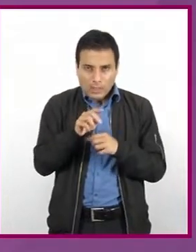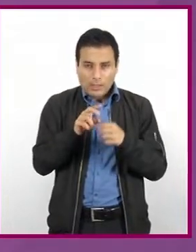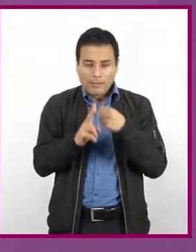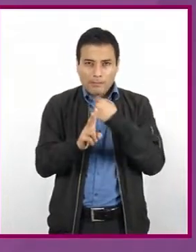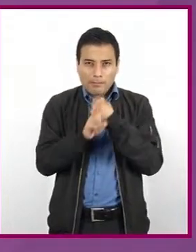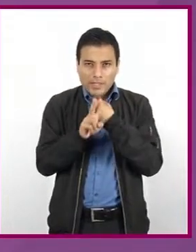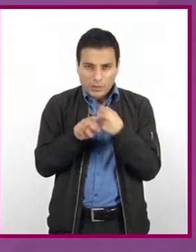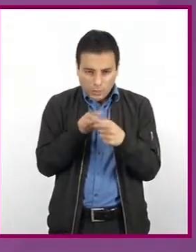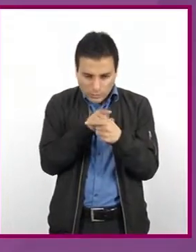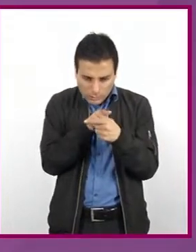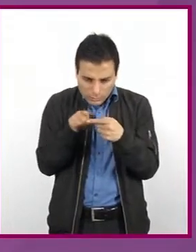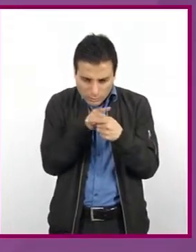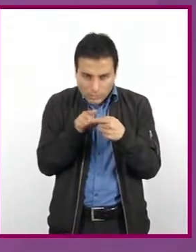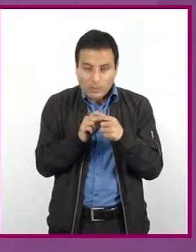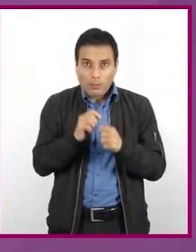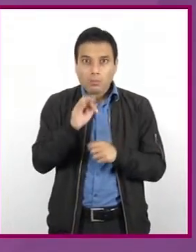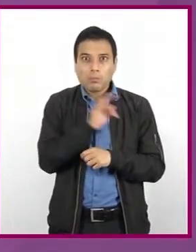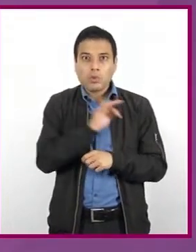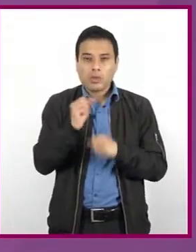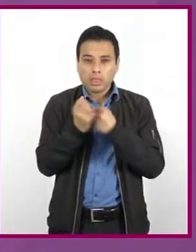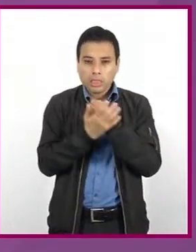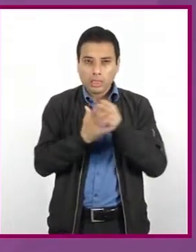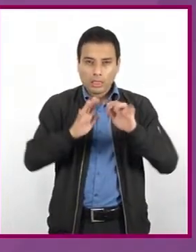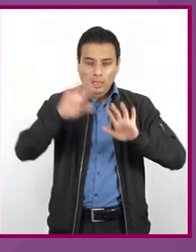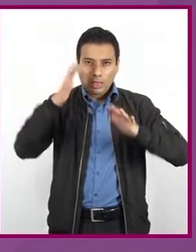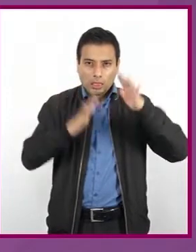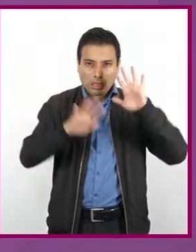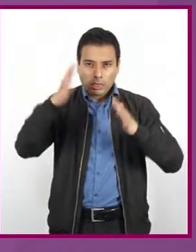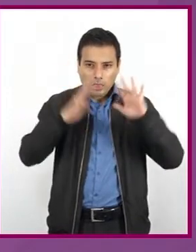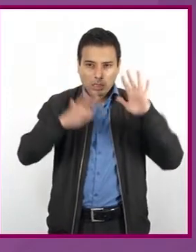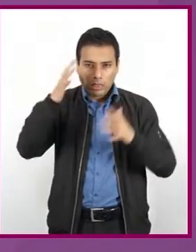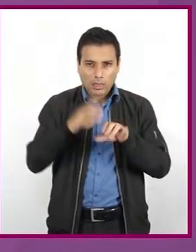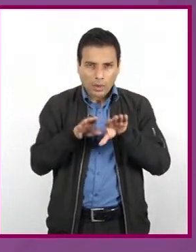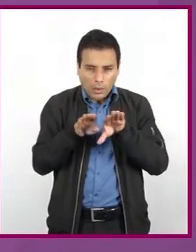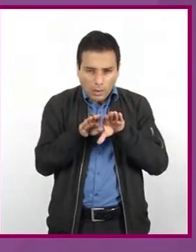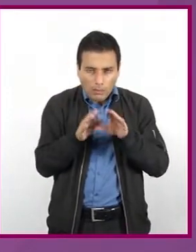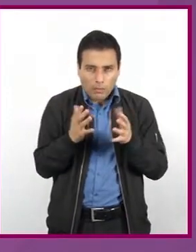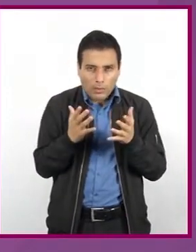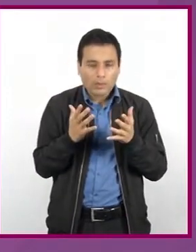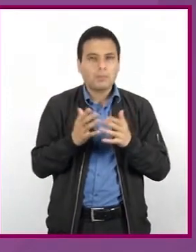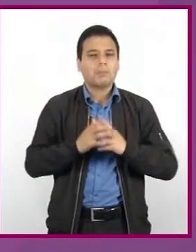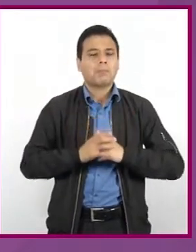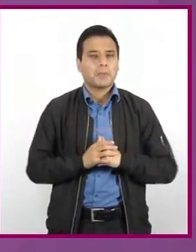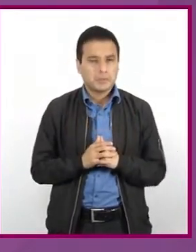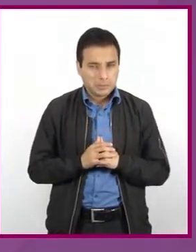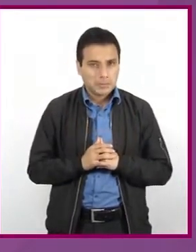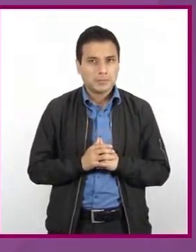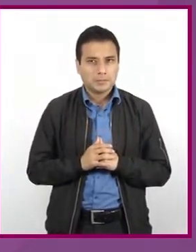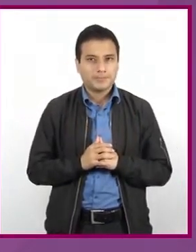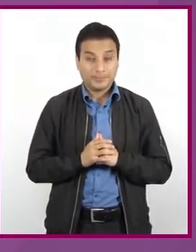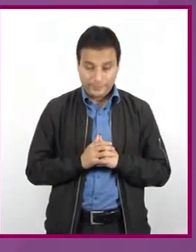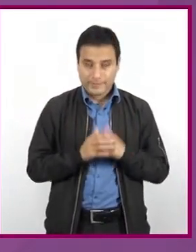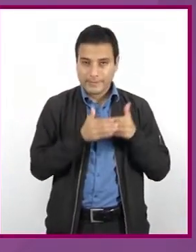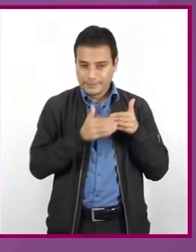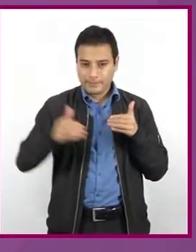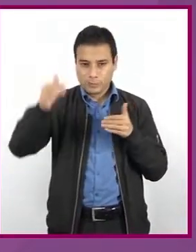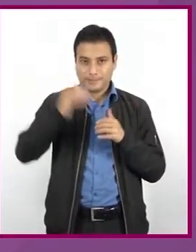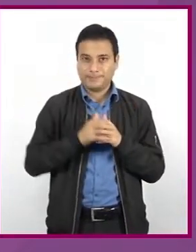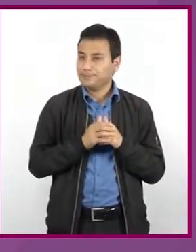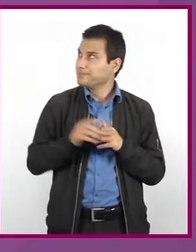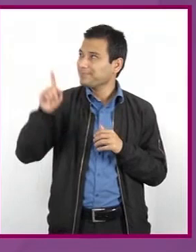del ánodo brillaban intensamente si se cubrían con un material fluorescente. Más tarde, el